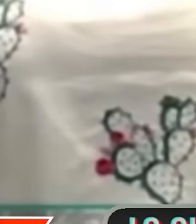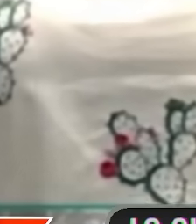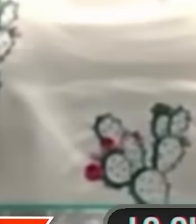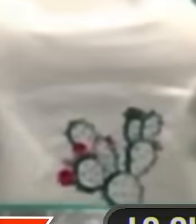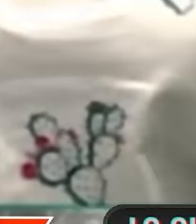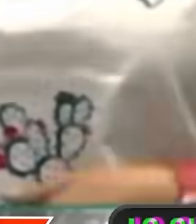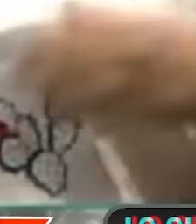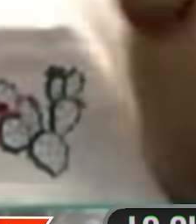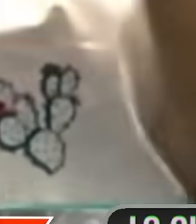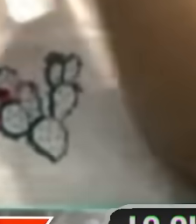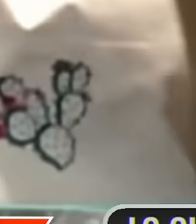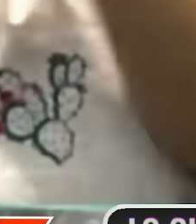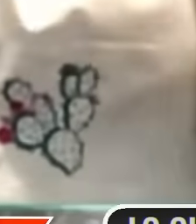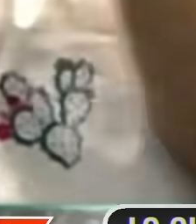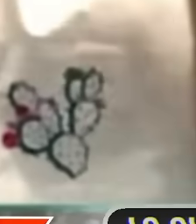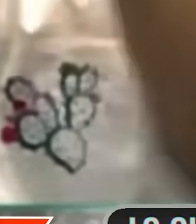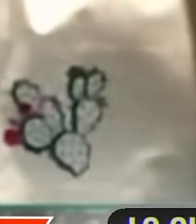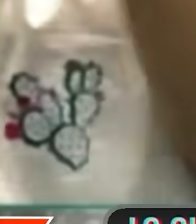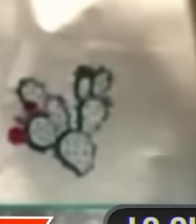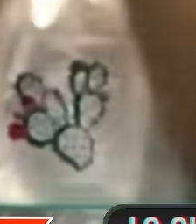máxima expresión.